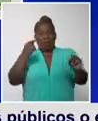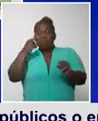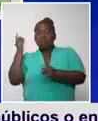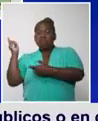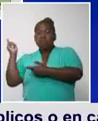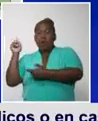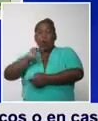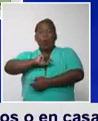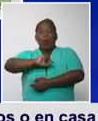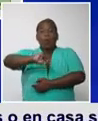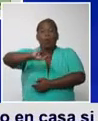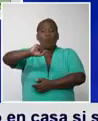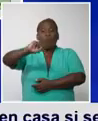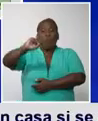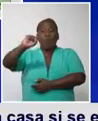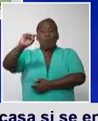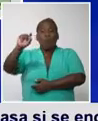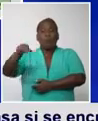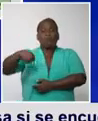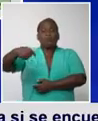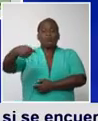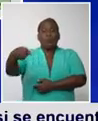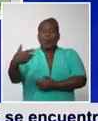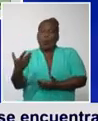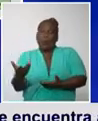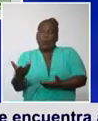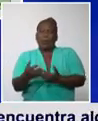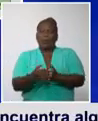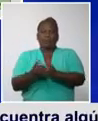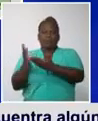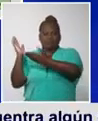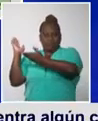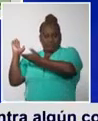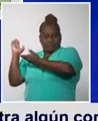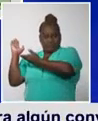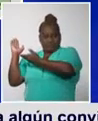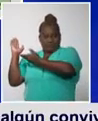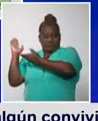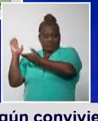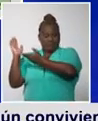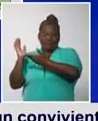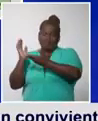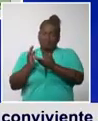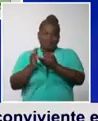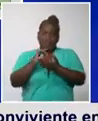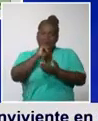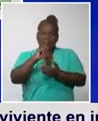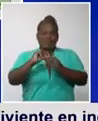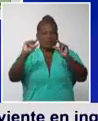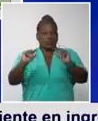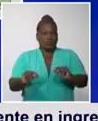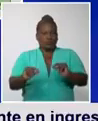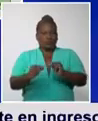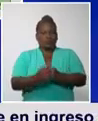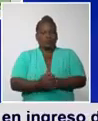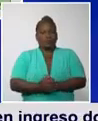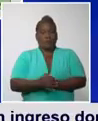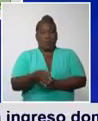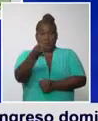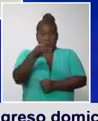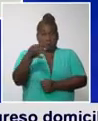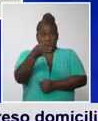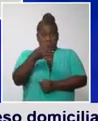casos por día que se mantiene y sin lograr una reducción. Los municipios que aportan